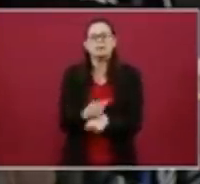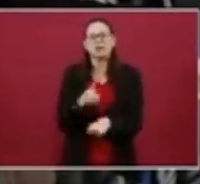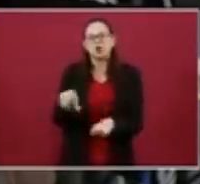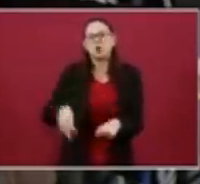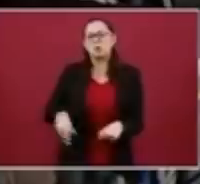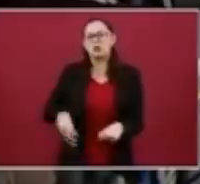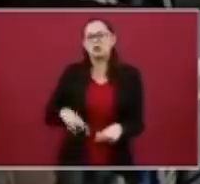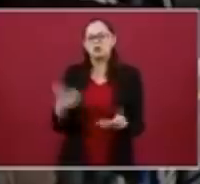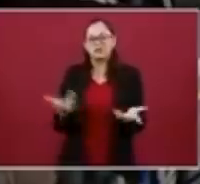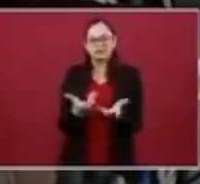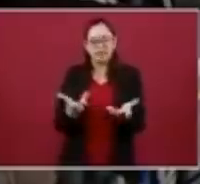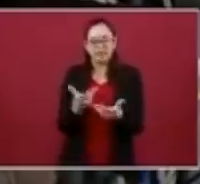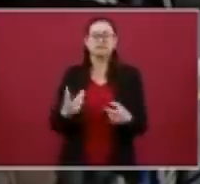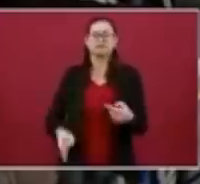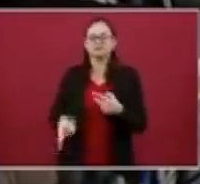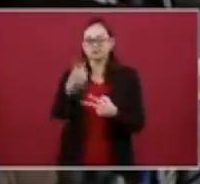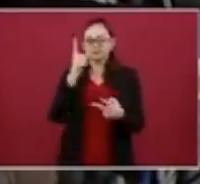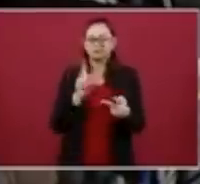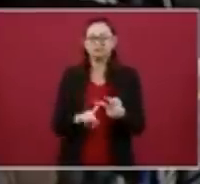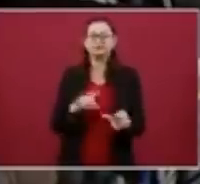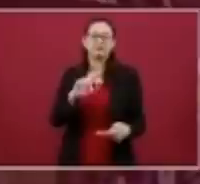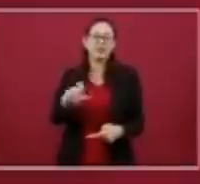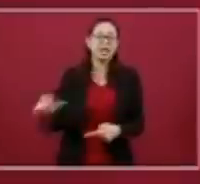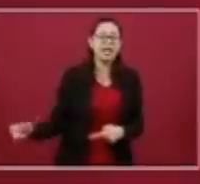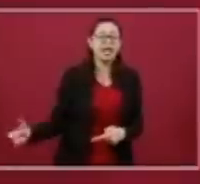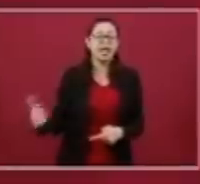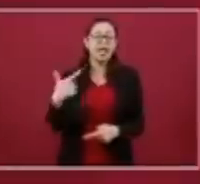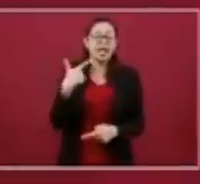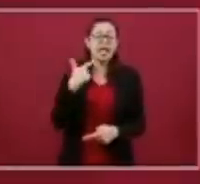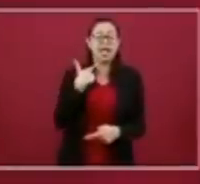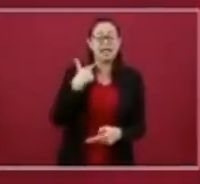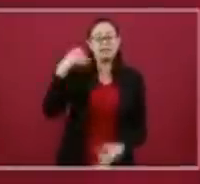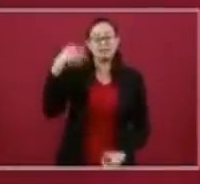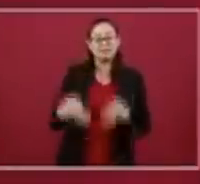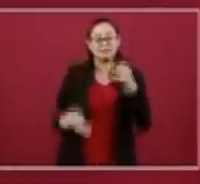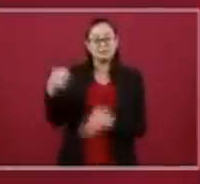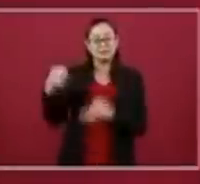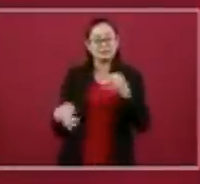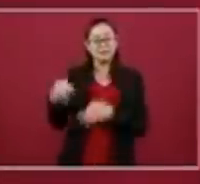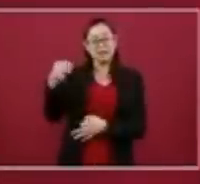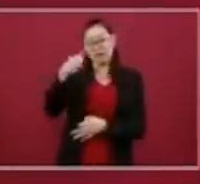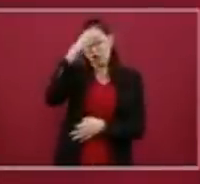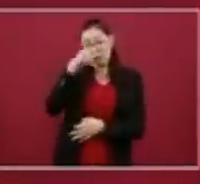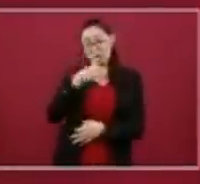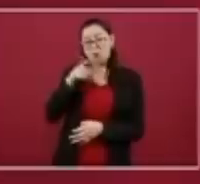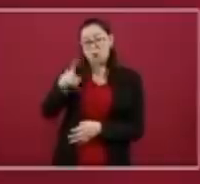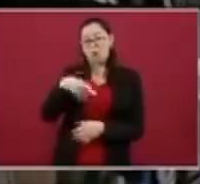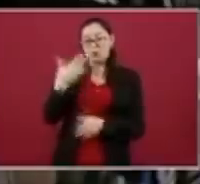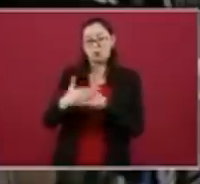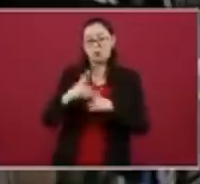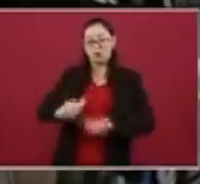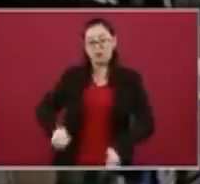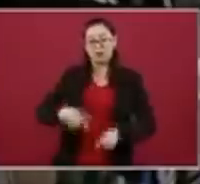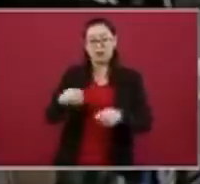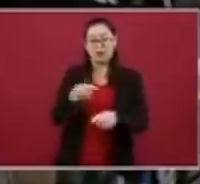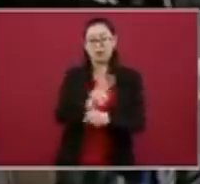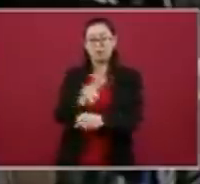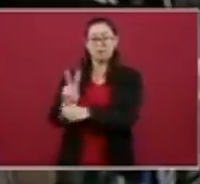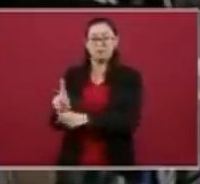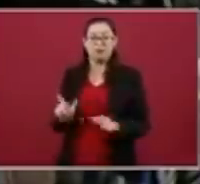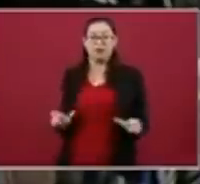procurador de, al ex fiscal de Coahuila del gobierno de Humberto Moreira para estar al frente de la vigilancia de